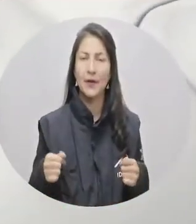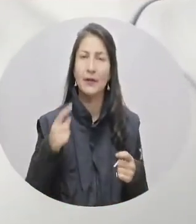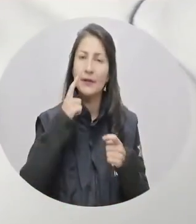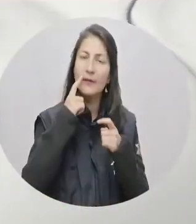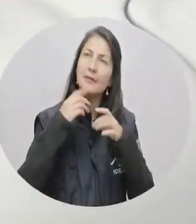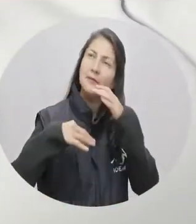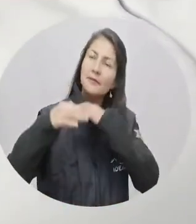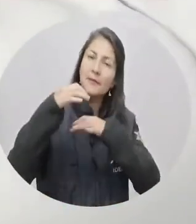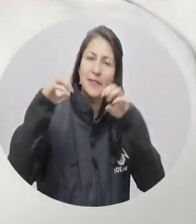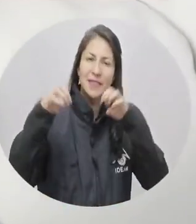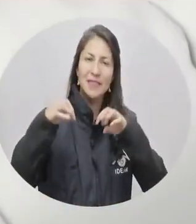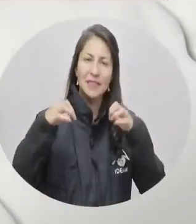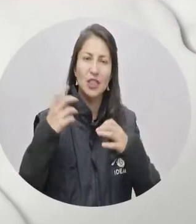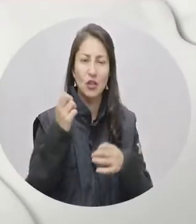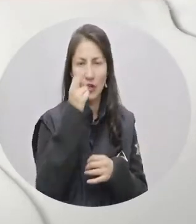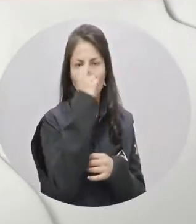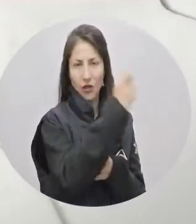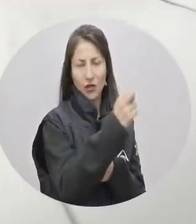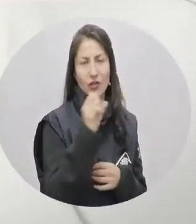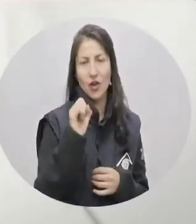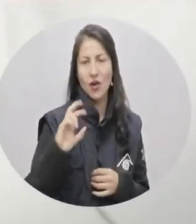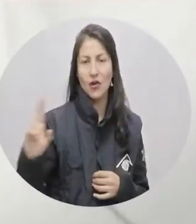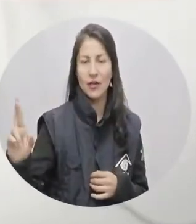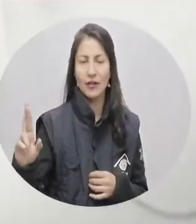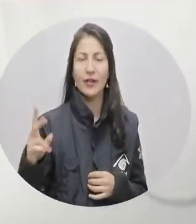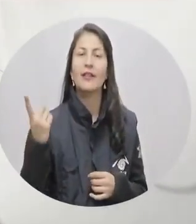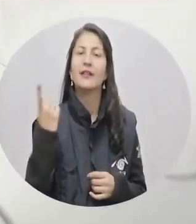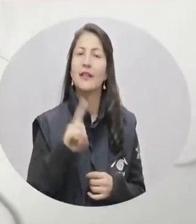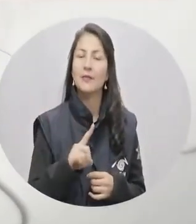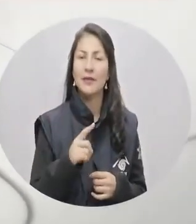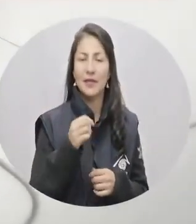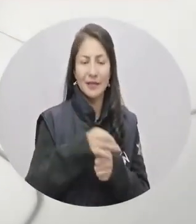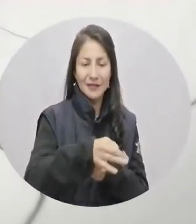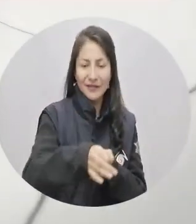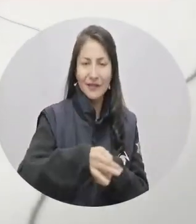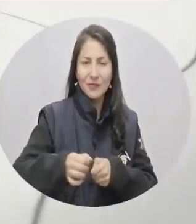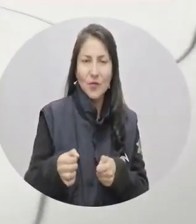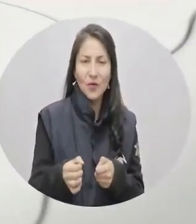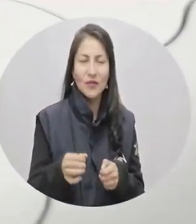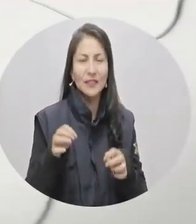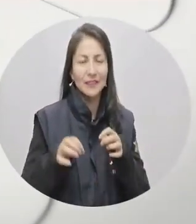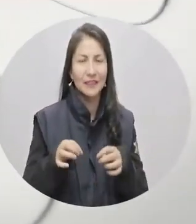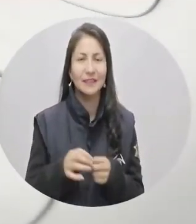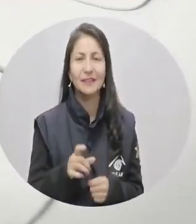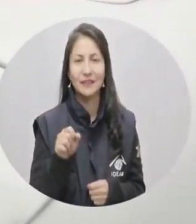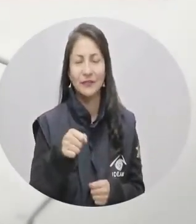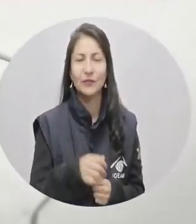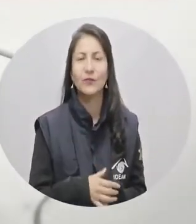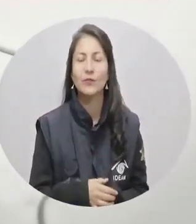Desde la capital, el pronóstico prevé lluvias en el norte y oriente de la ciudad y de la sabana.